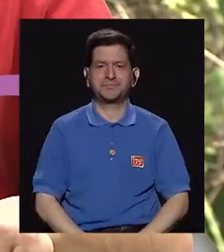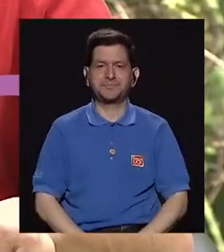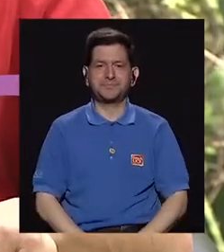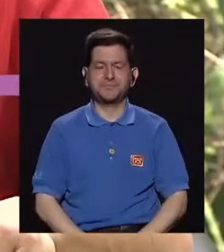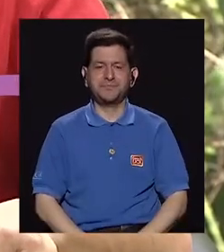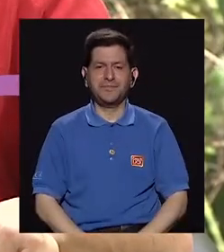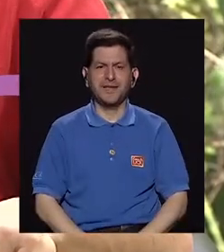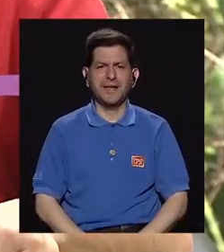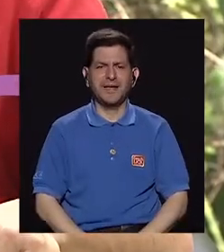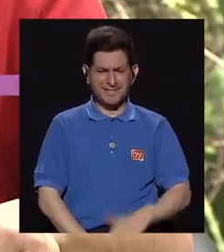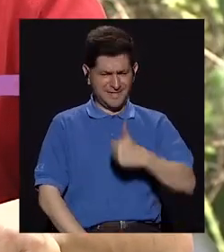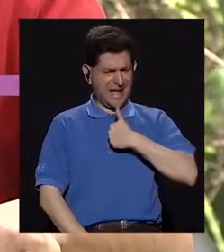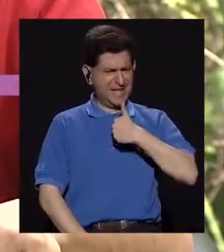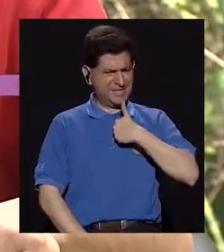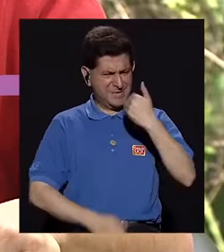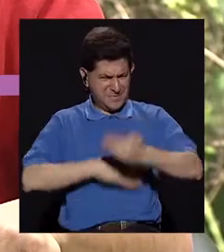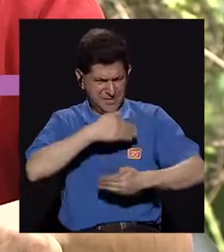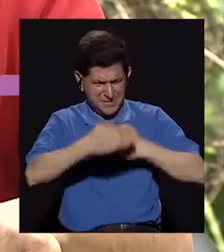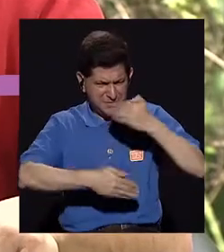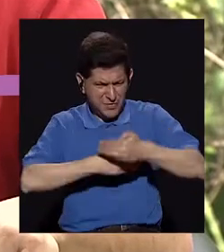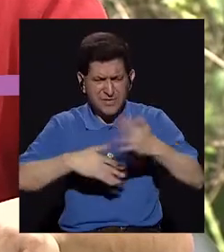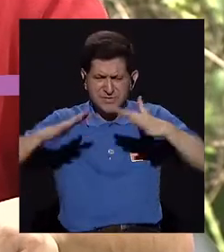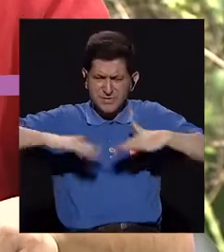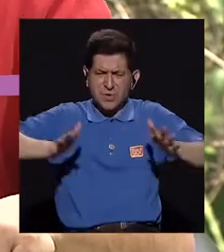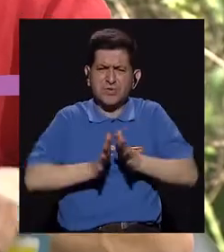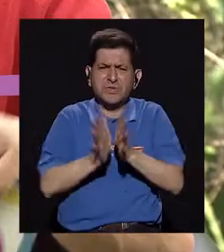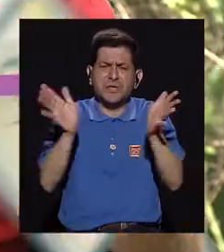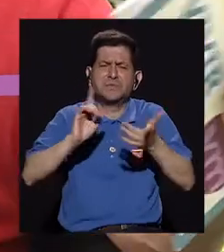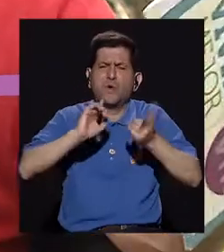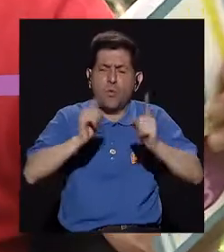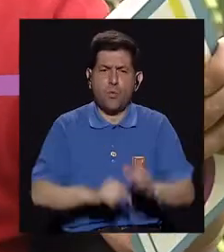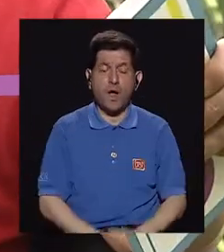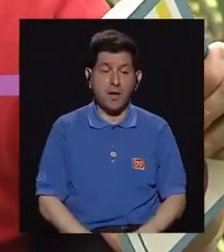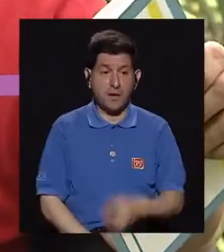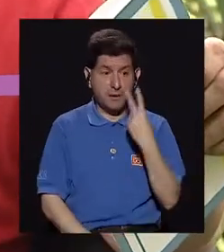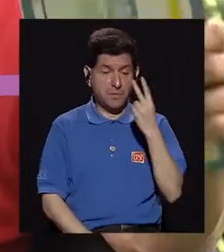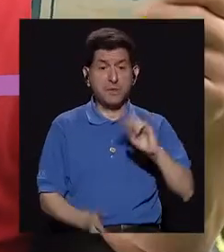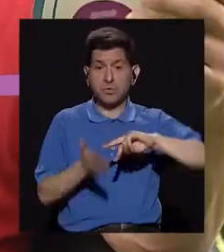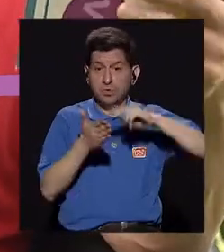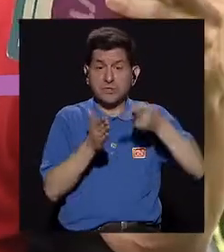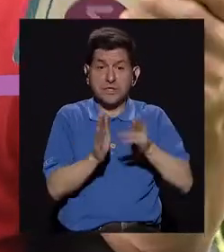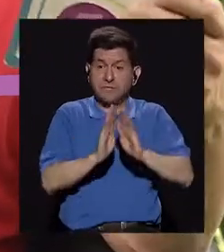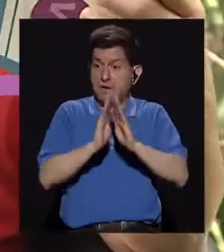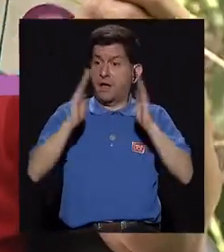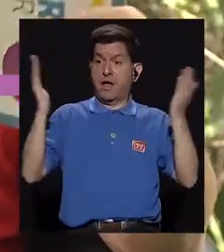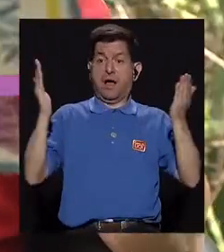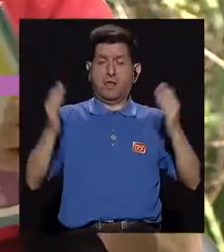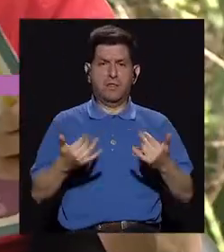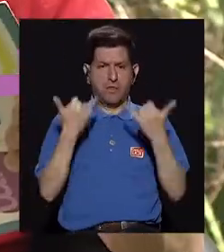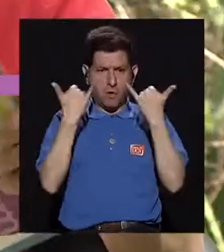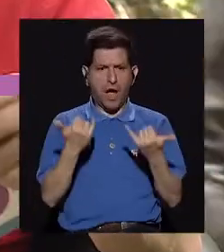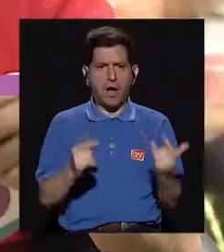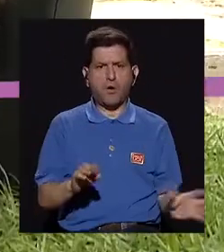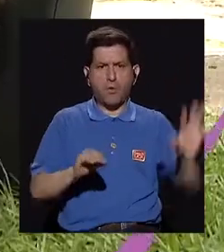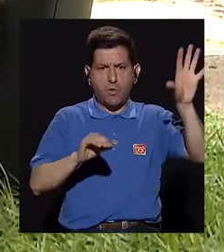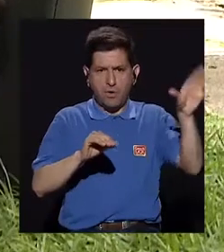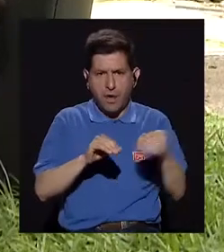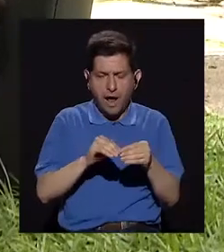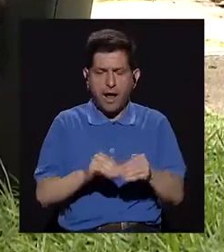es que es autogestionar esos espacios públicos. Porque ya vemos que es muy amplio. Entonces, ahora cuando leo uno la